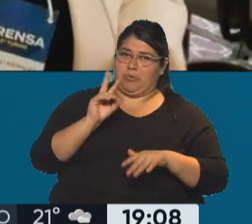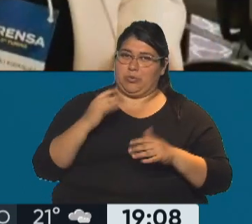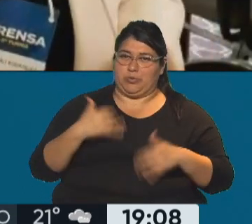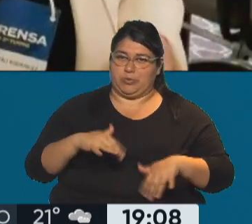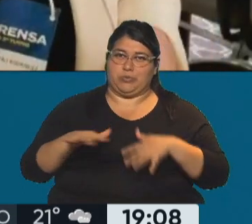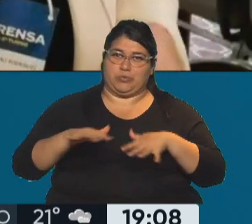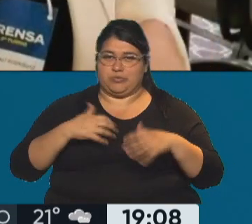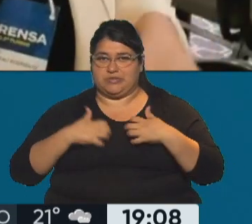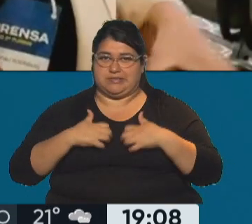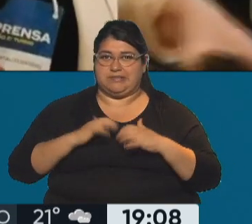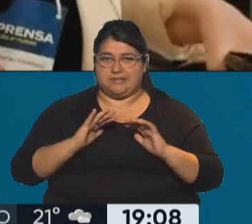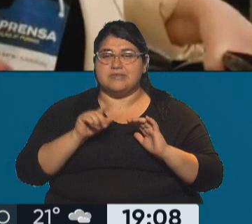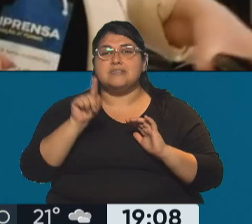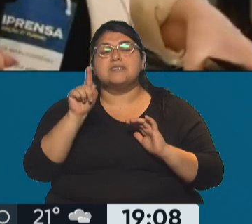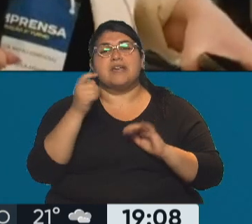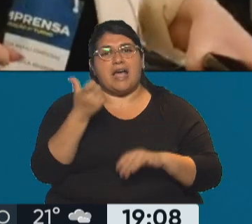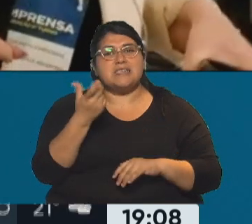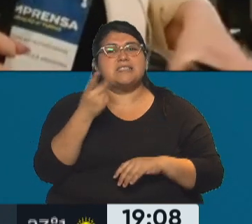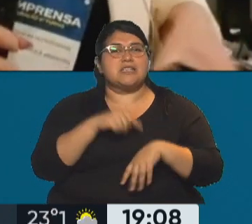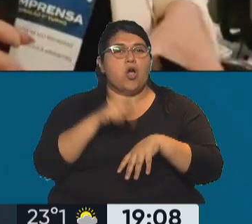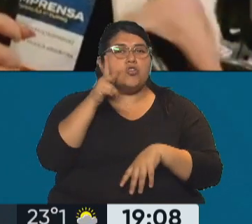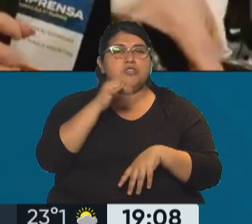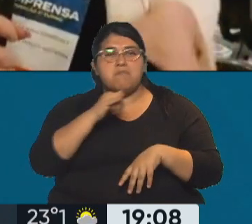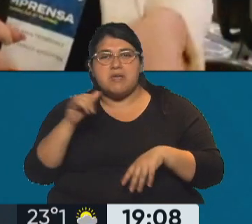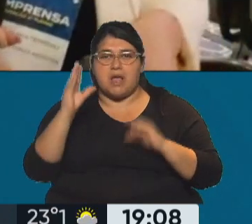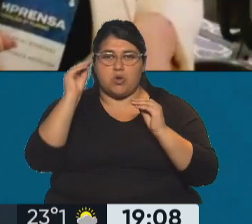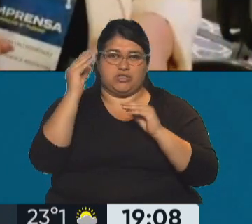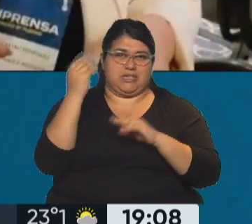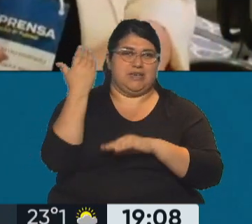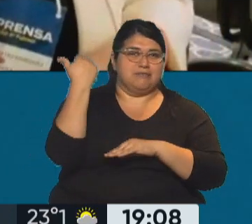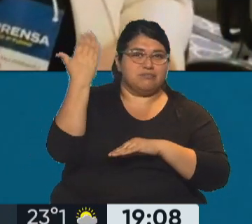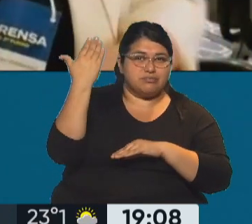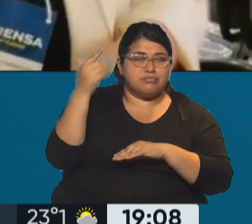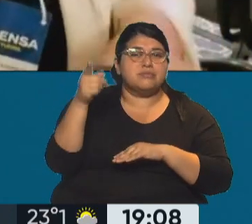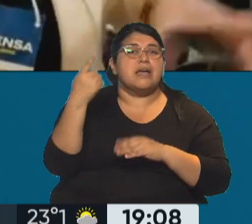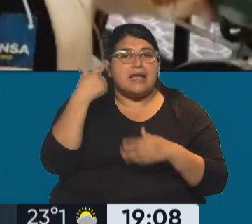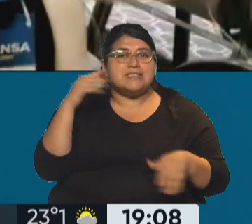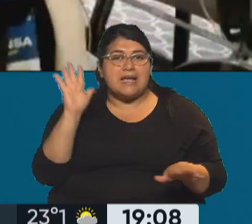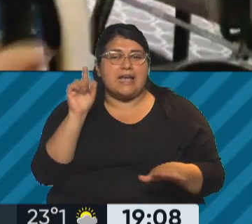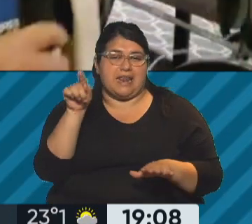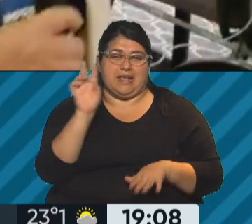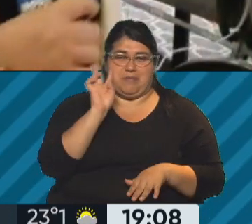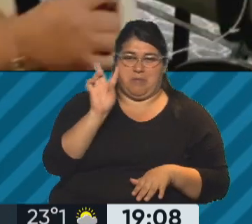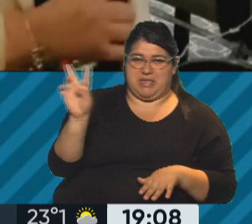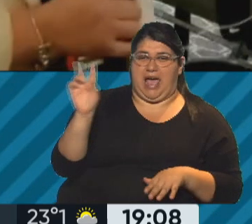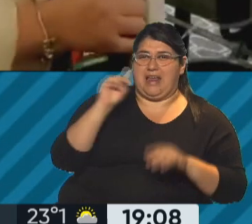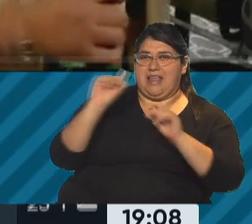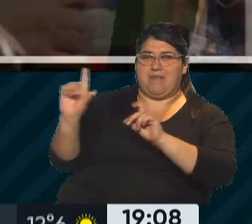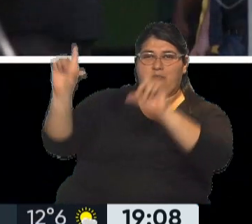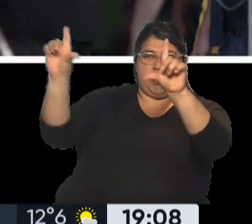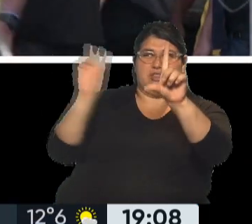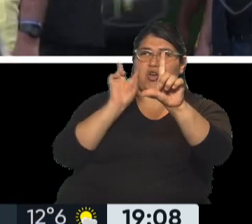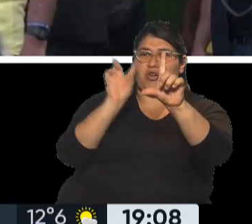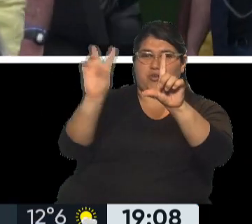justamente donde 2030 Lula va a dar su conferencia de prensa se cree ya voy a mirar aquí el monitor que tengo